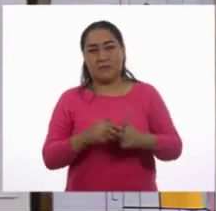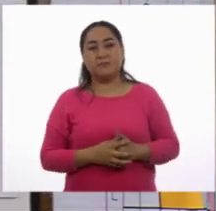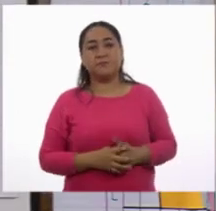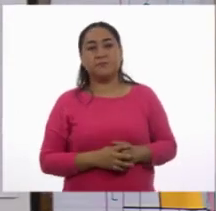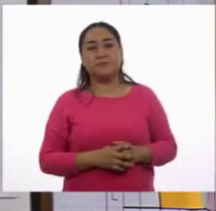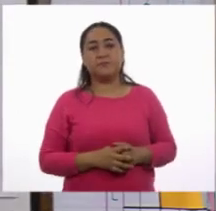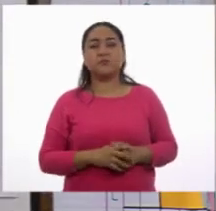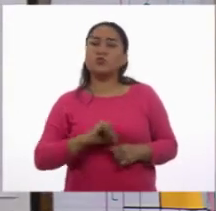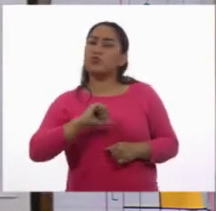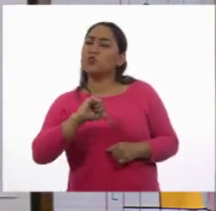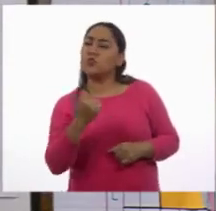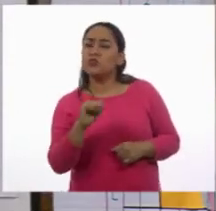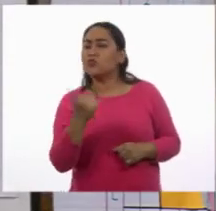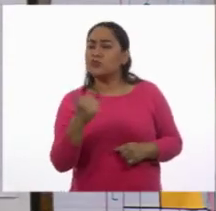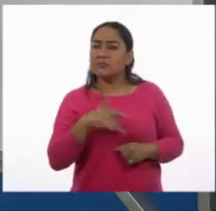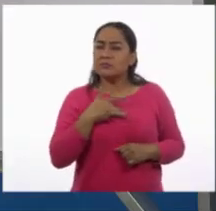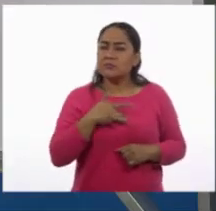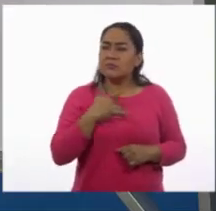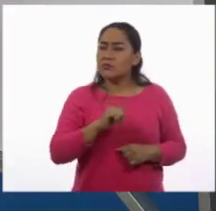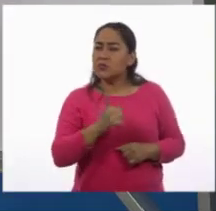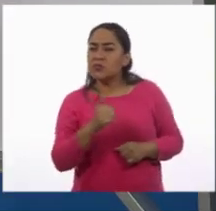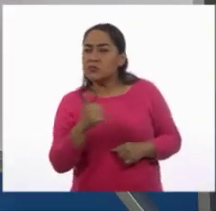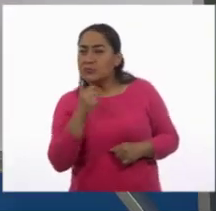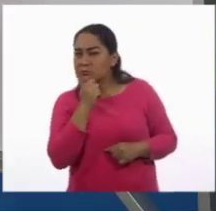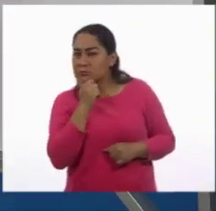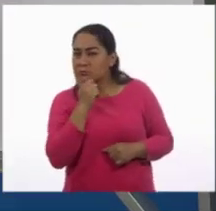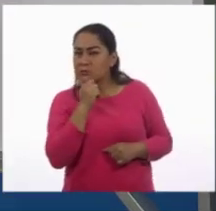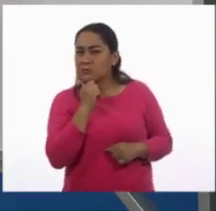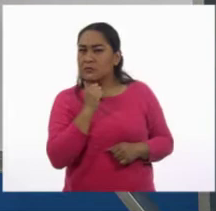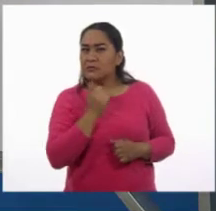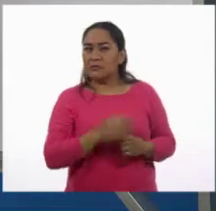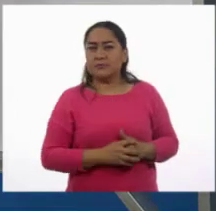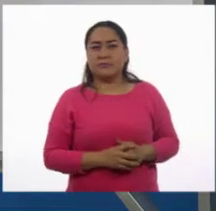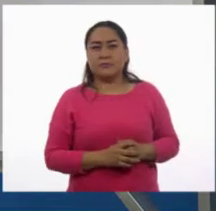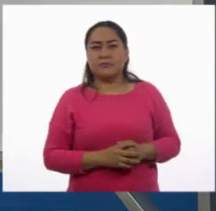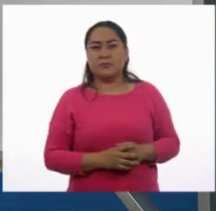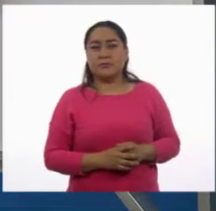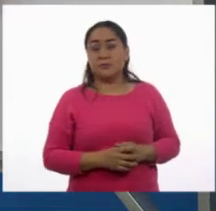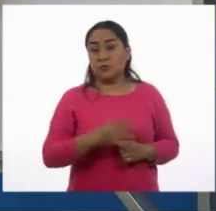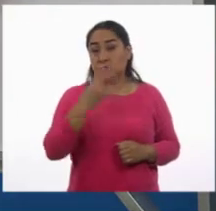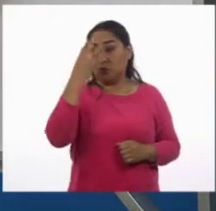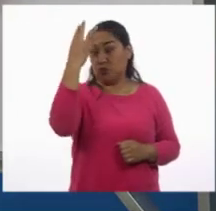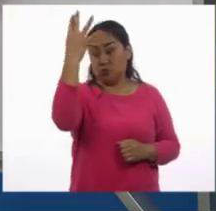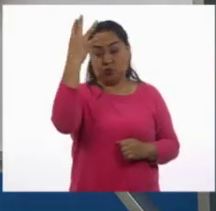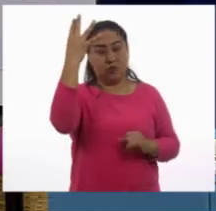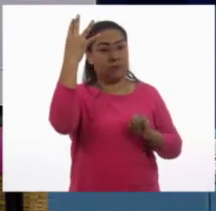En el... Tienes una nave en el I4.